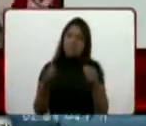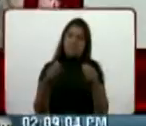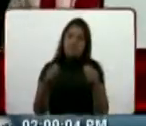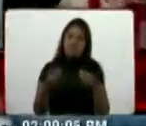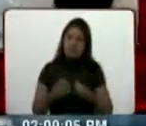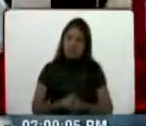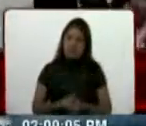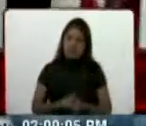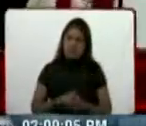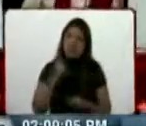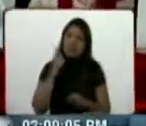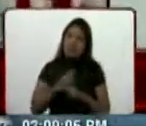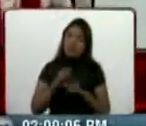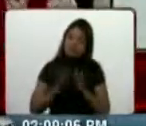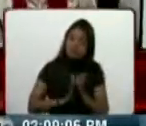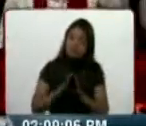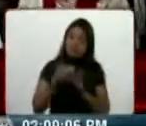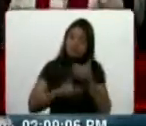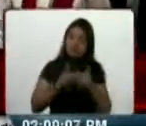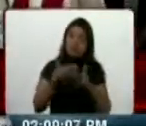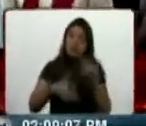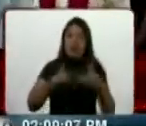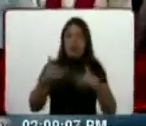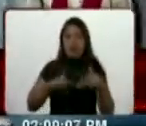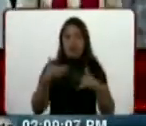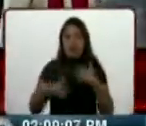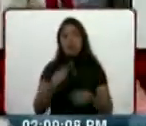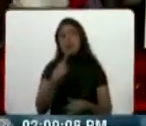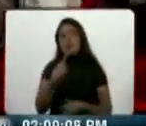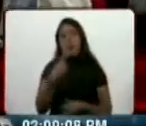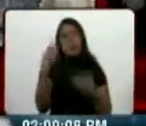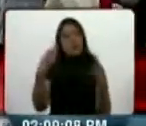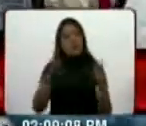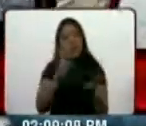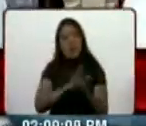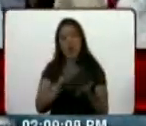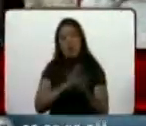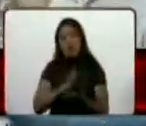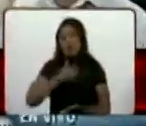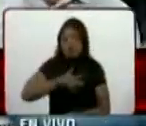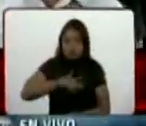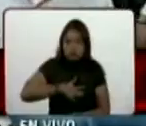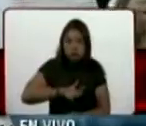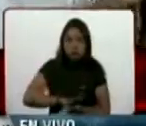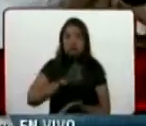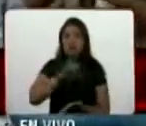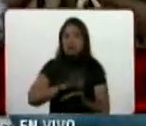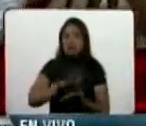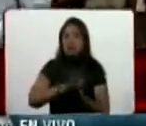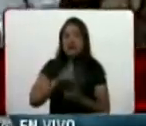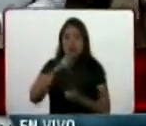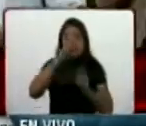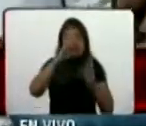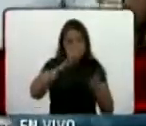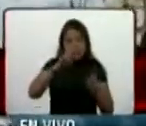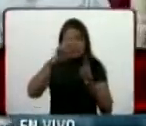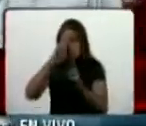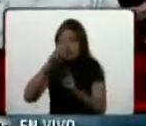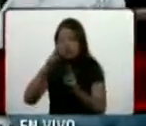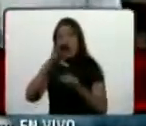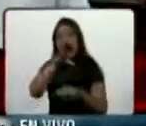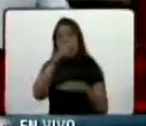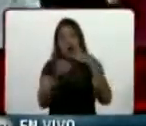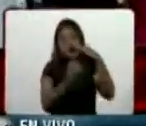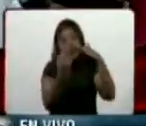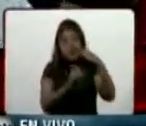debe transcurrir la jornada. Dijo normalidad, tranquilidad, y mucho respeto a las autoridades